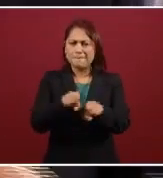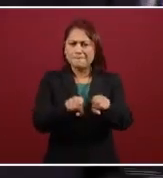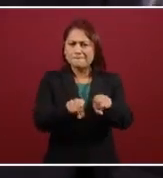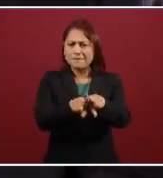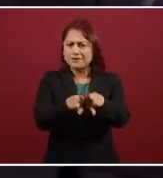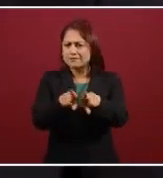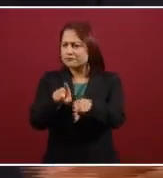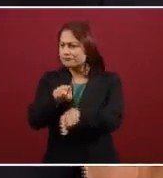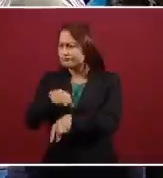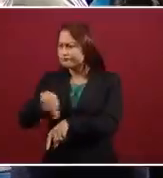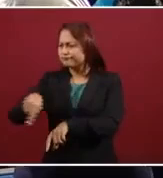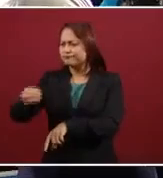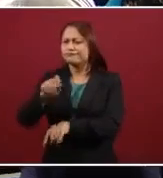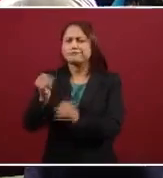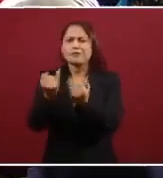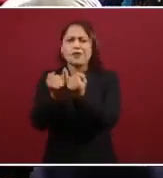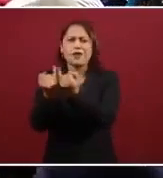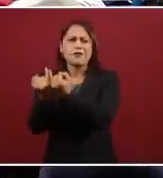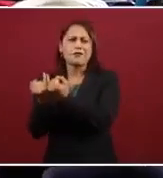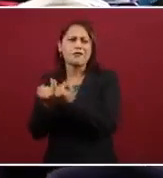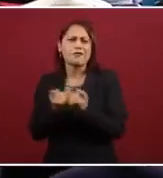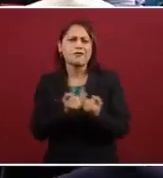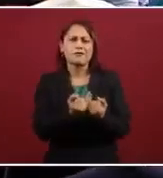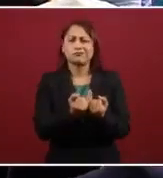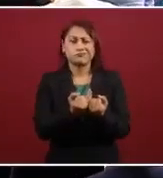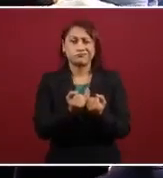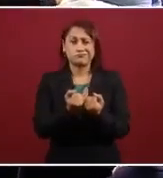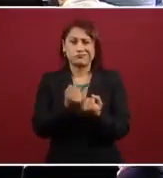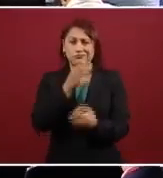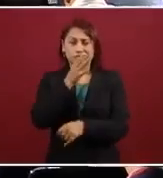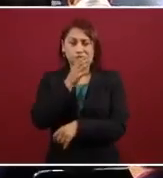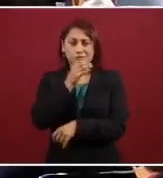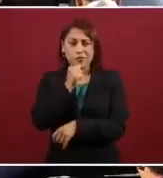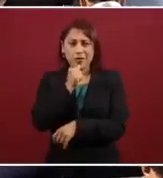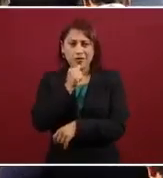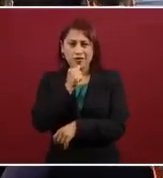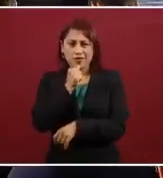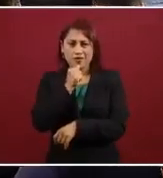y que hay un pensamiento único. No,